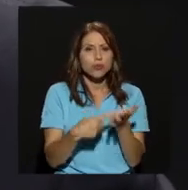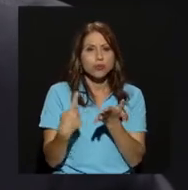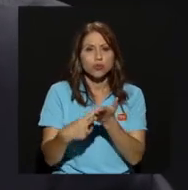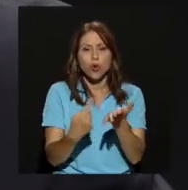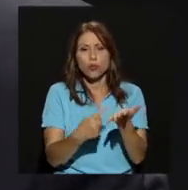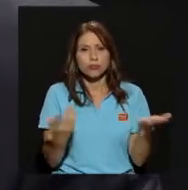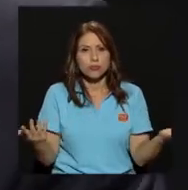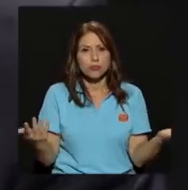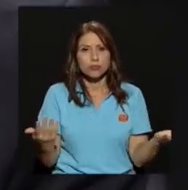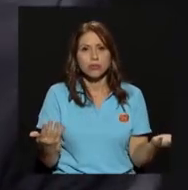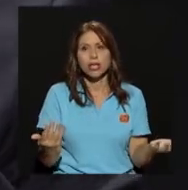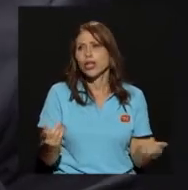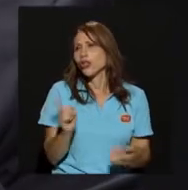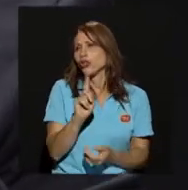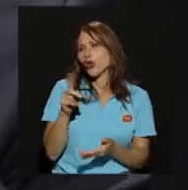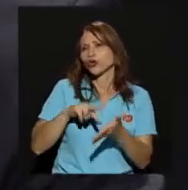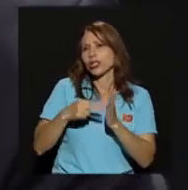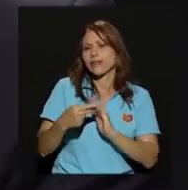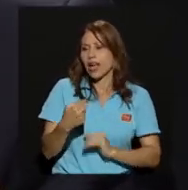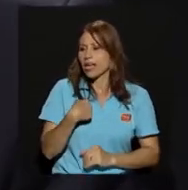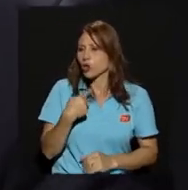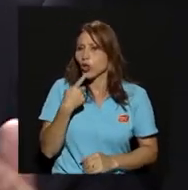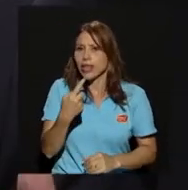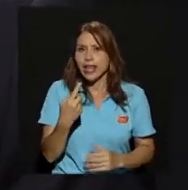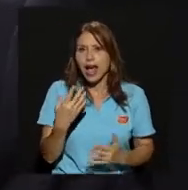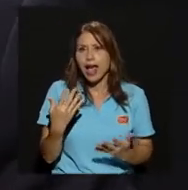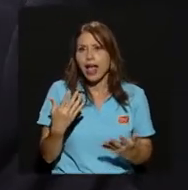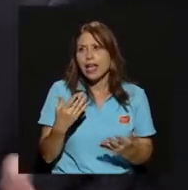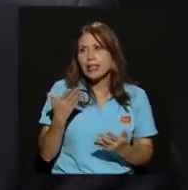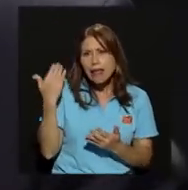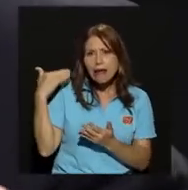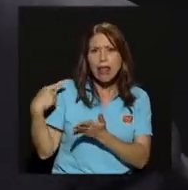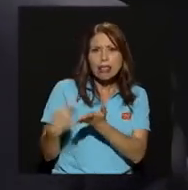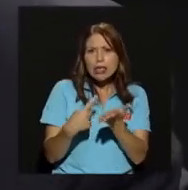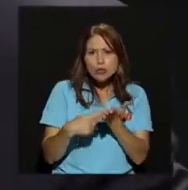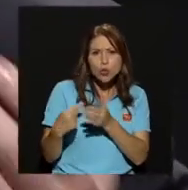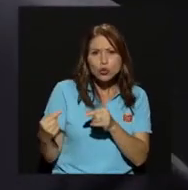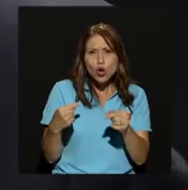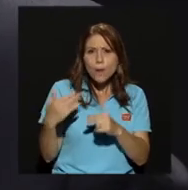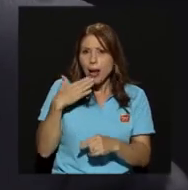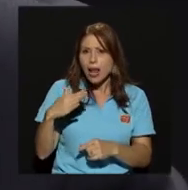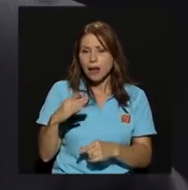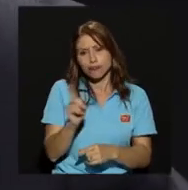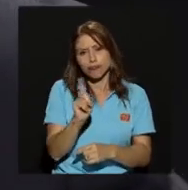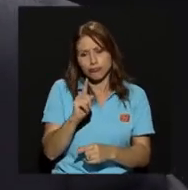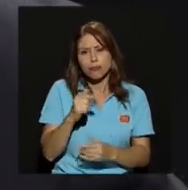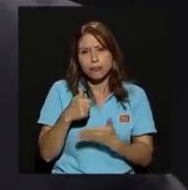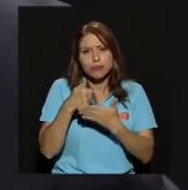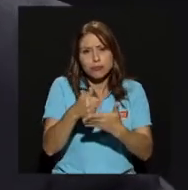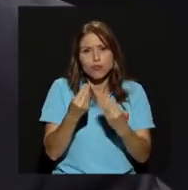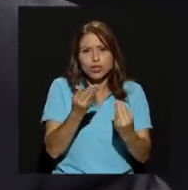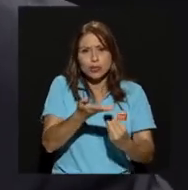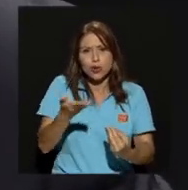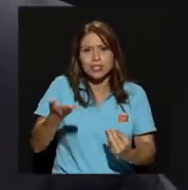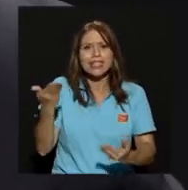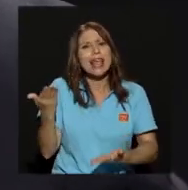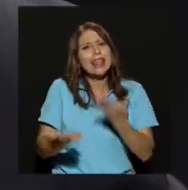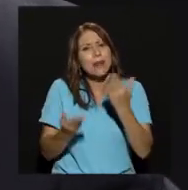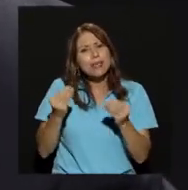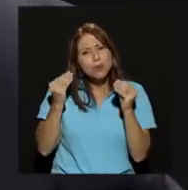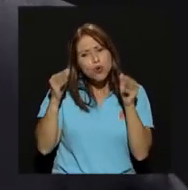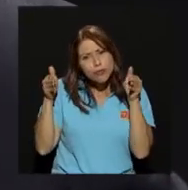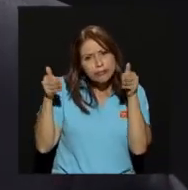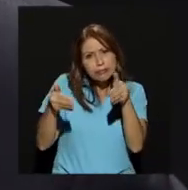yo no es que diga que la discusión haya sido mala me parece que nos sirvió de muchas cosas tal vez demasiado politizada